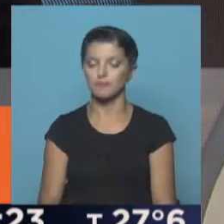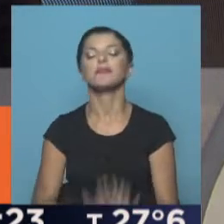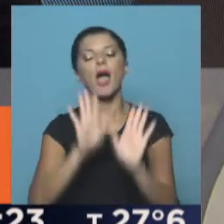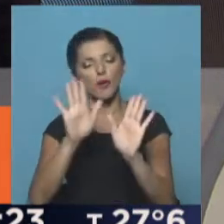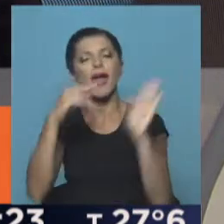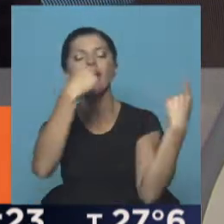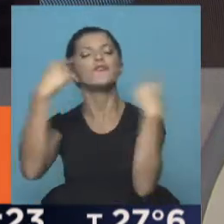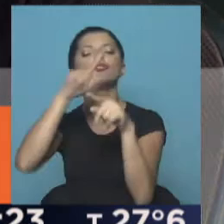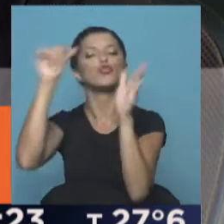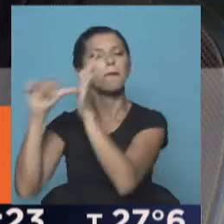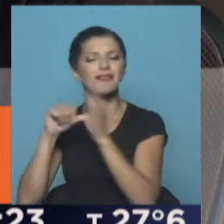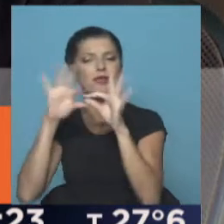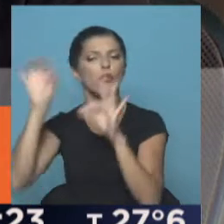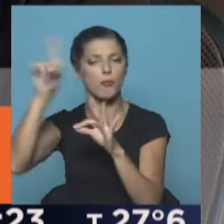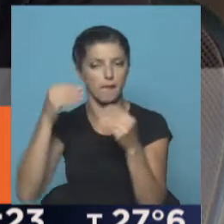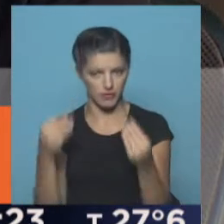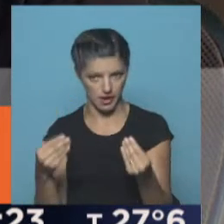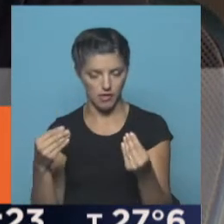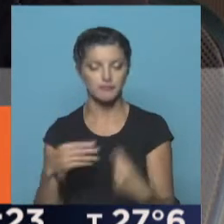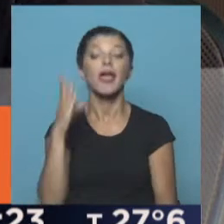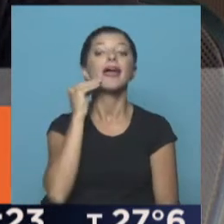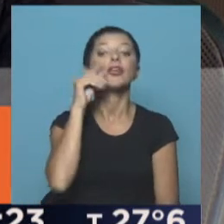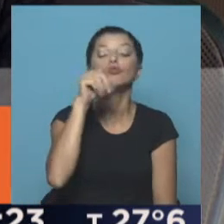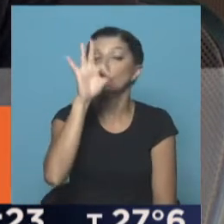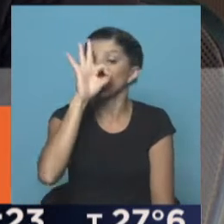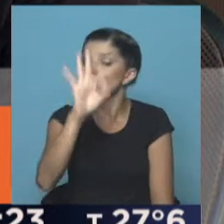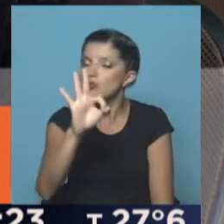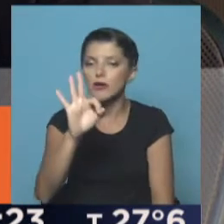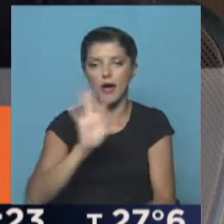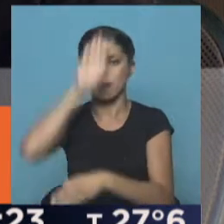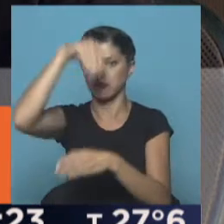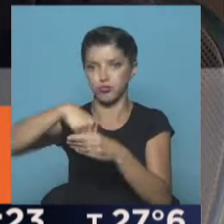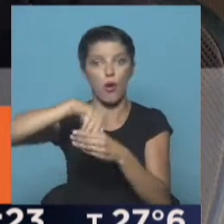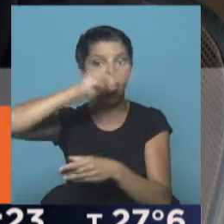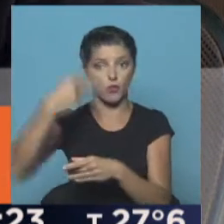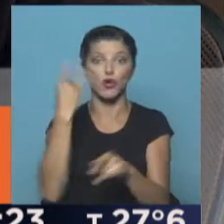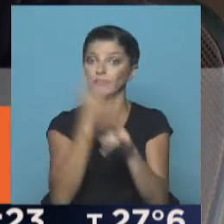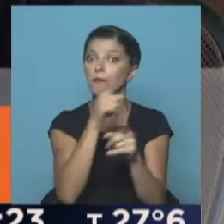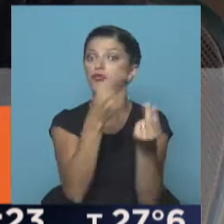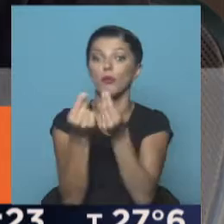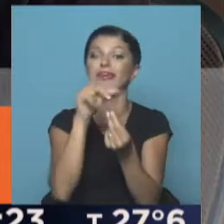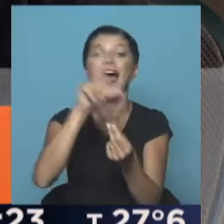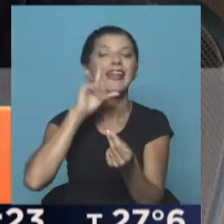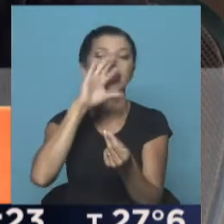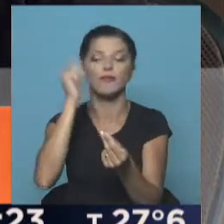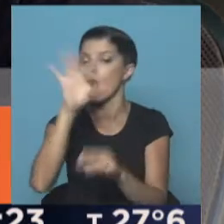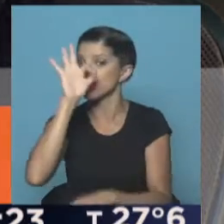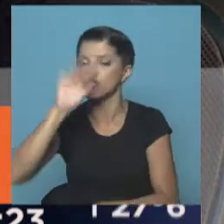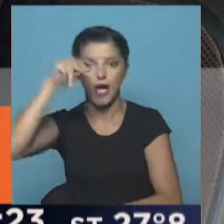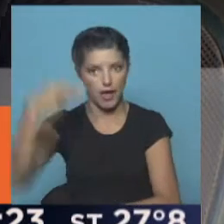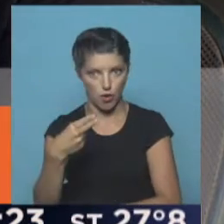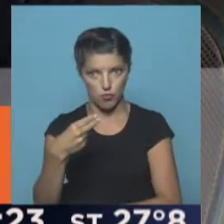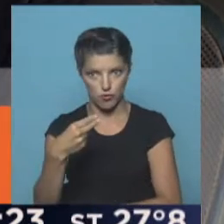de Europa es que el Reino Unido nunca formó parte del euro, mantuvo la libra. Lo veo menos complicado en ese